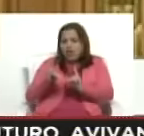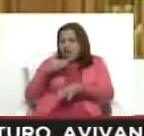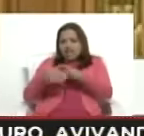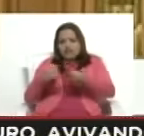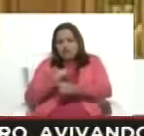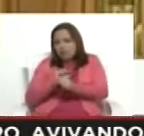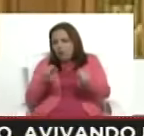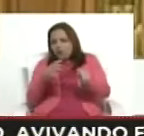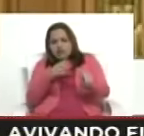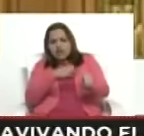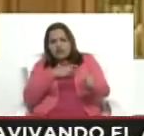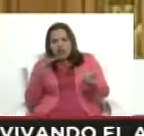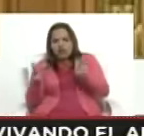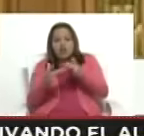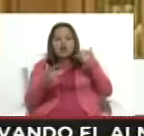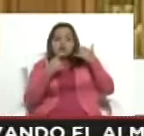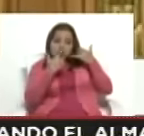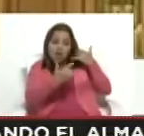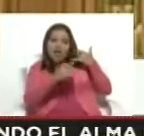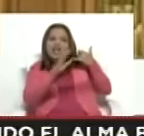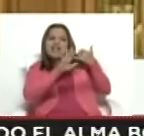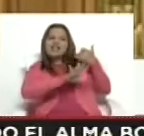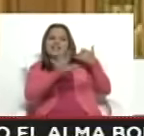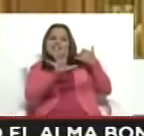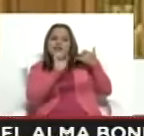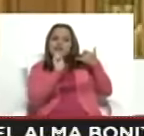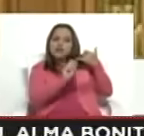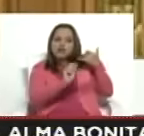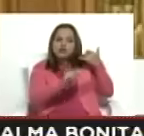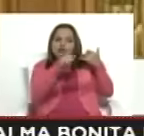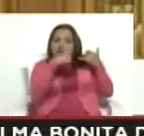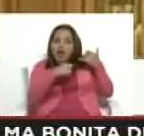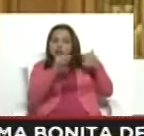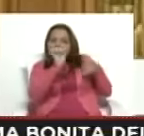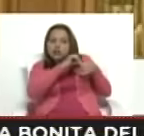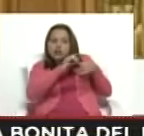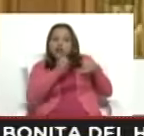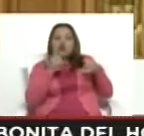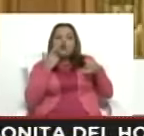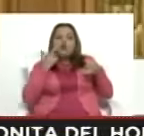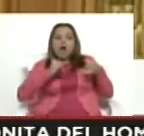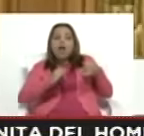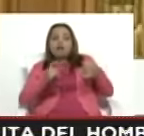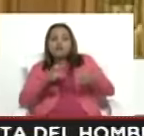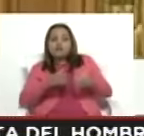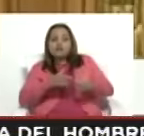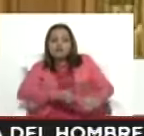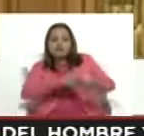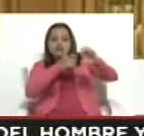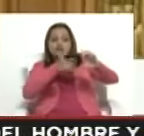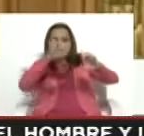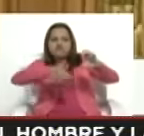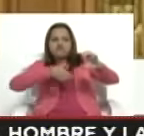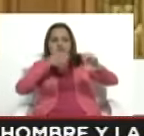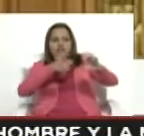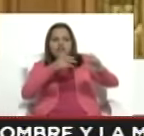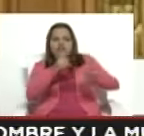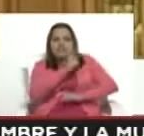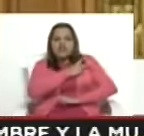imposible conectarnos. Le dije, bueno, si en 15 minutos usted no está conectado, yo voy a meter los tanques en Venevisión y se acaba